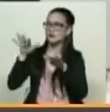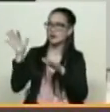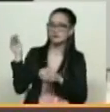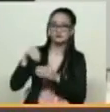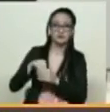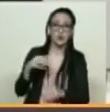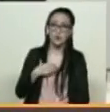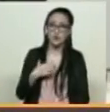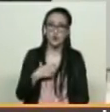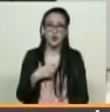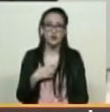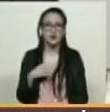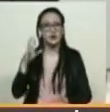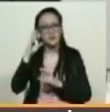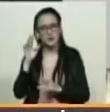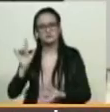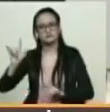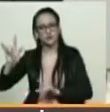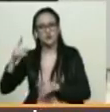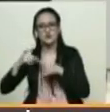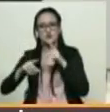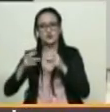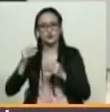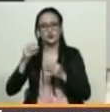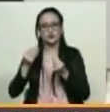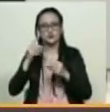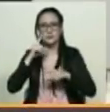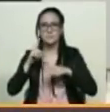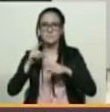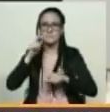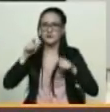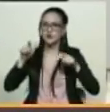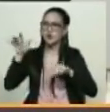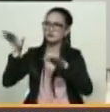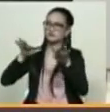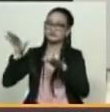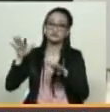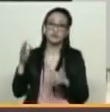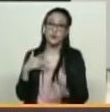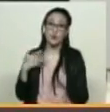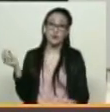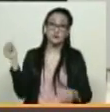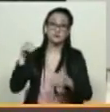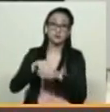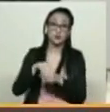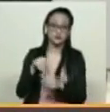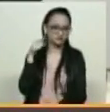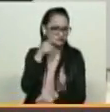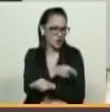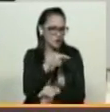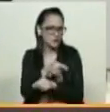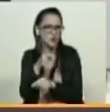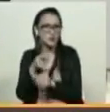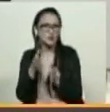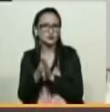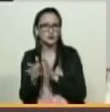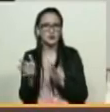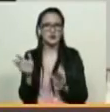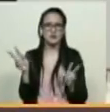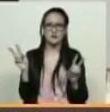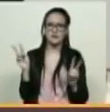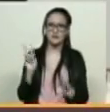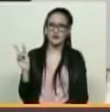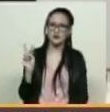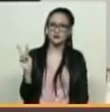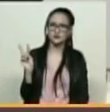lamento. Respetamos y queremos a muchas personas que provengan del extranjero, pero no pueden venir a dictar cuál debe